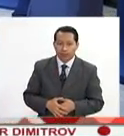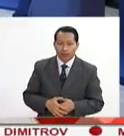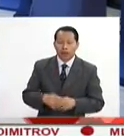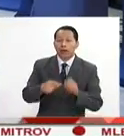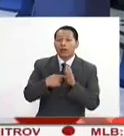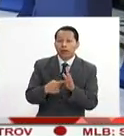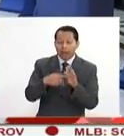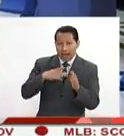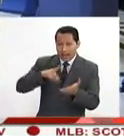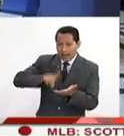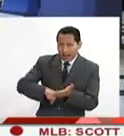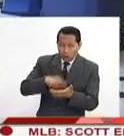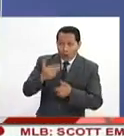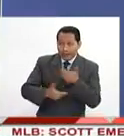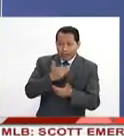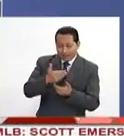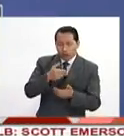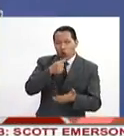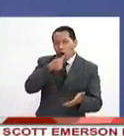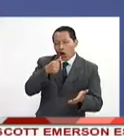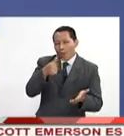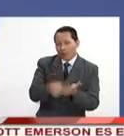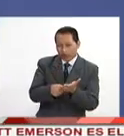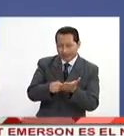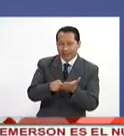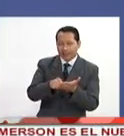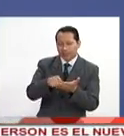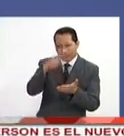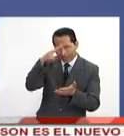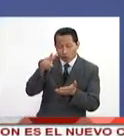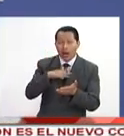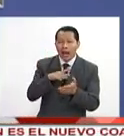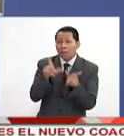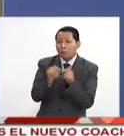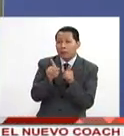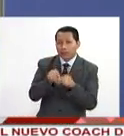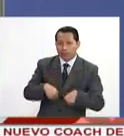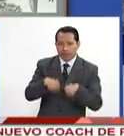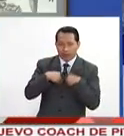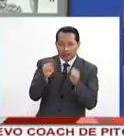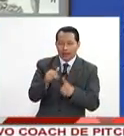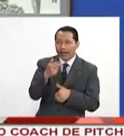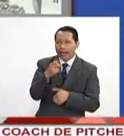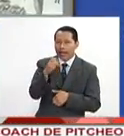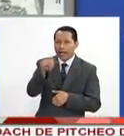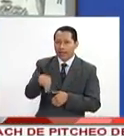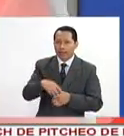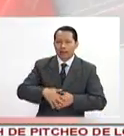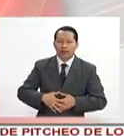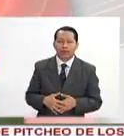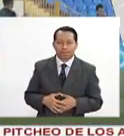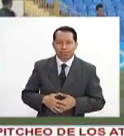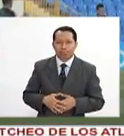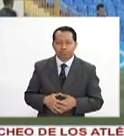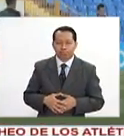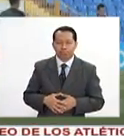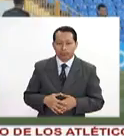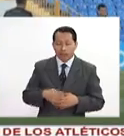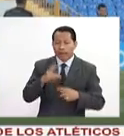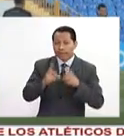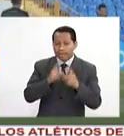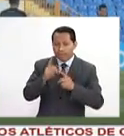Presentan en el recinto del Servicio Postal Mexicano la exposición Fragmentos de Vida de la artista Helen Bickham.